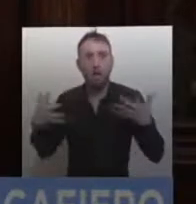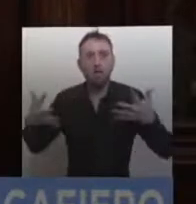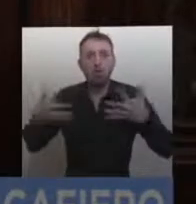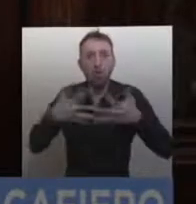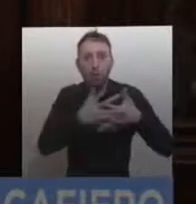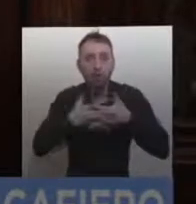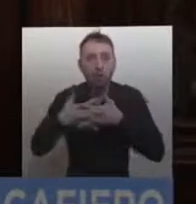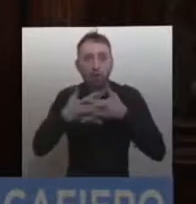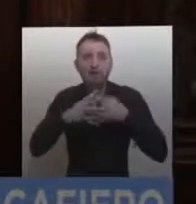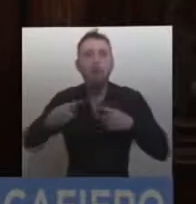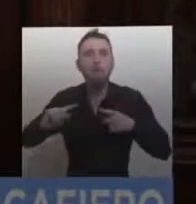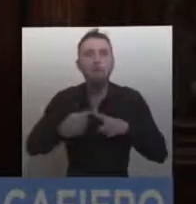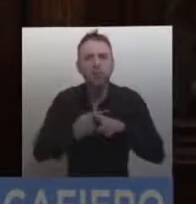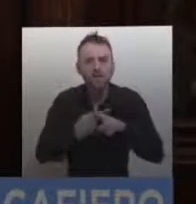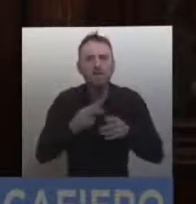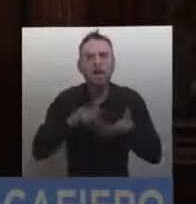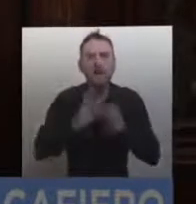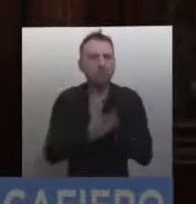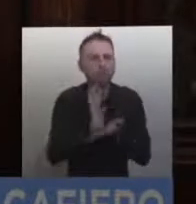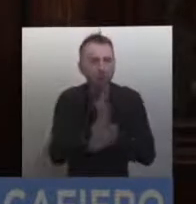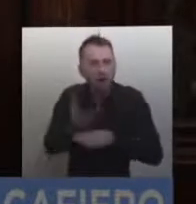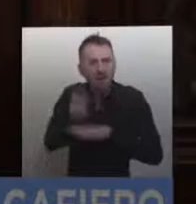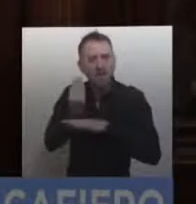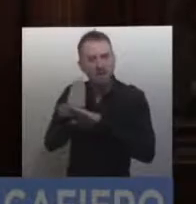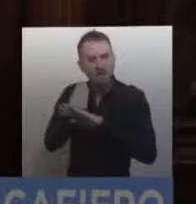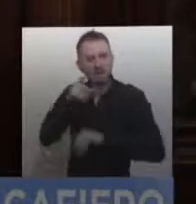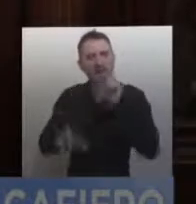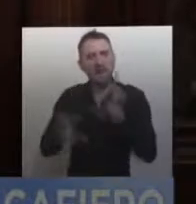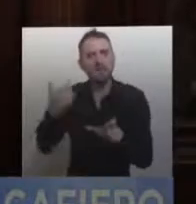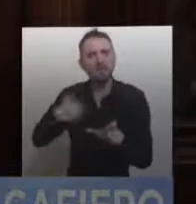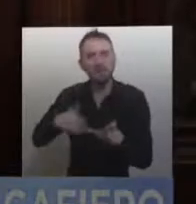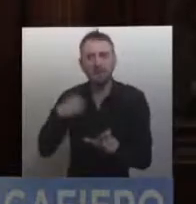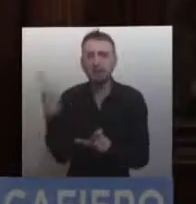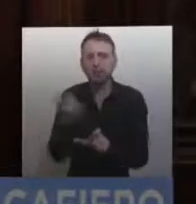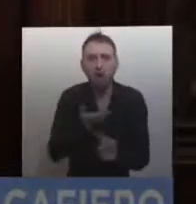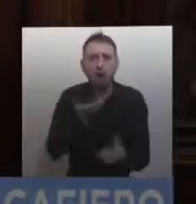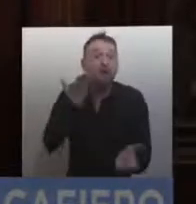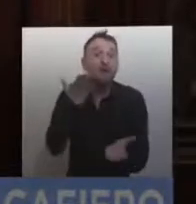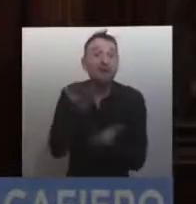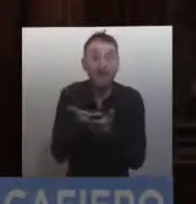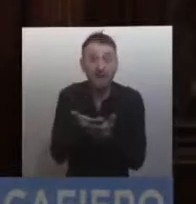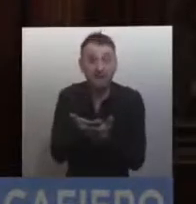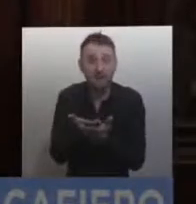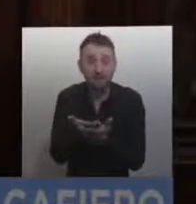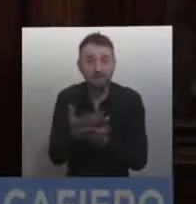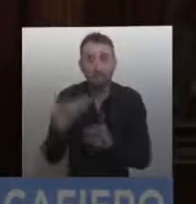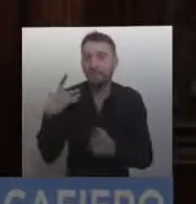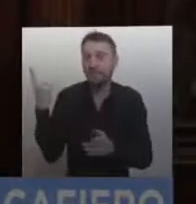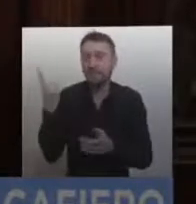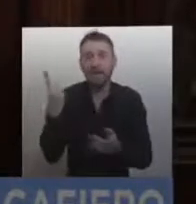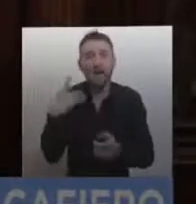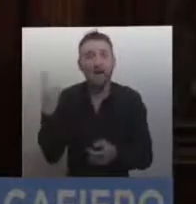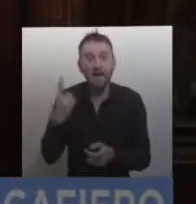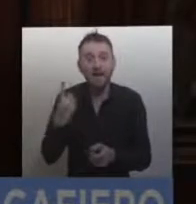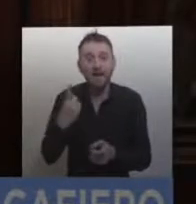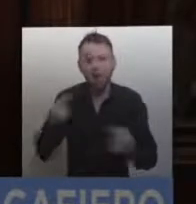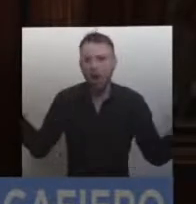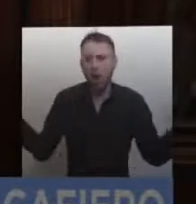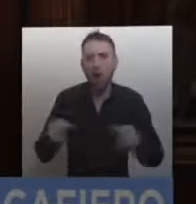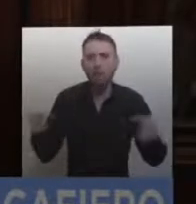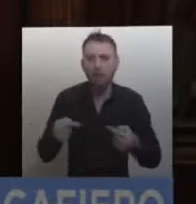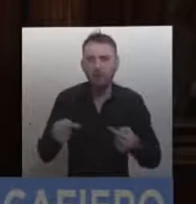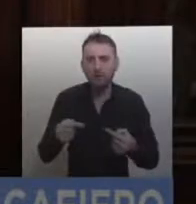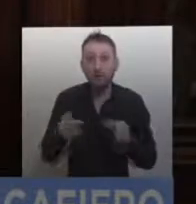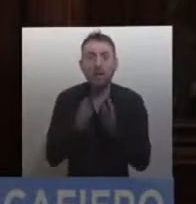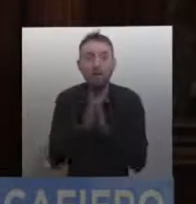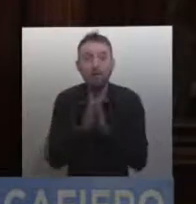política que representara a los argentinos y argentinas que estaban reclamándole a la dirigencia opositora